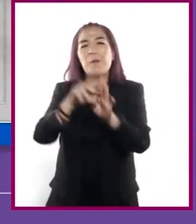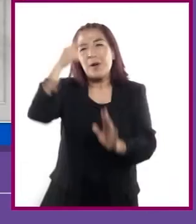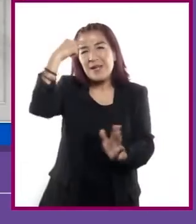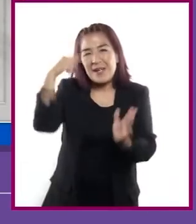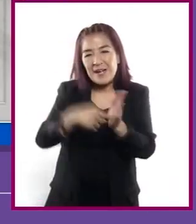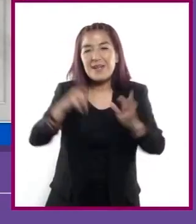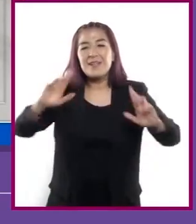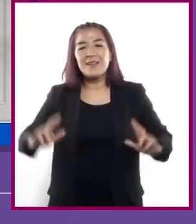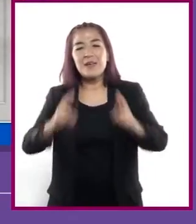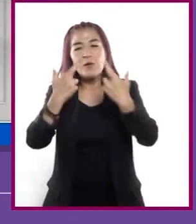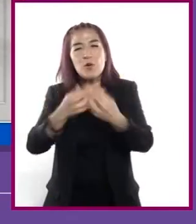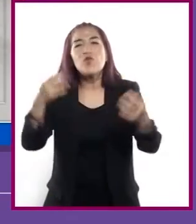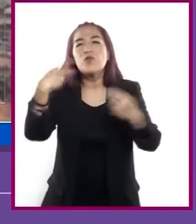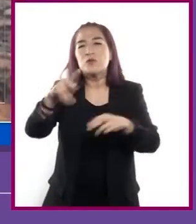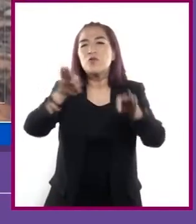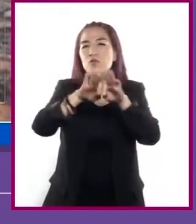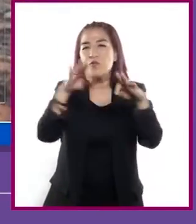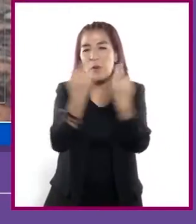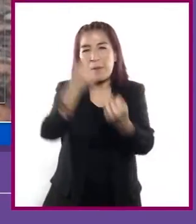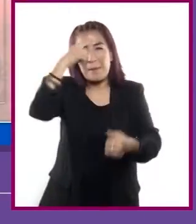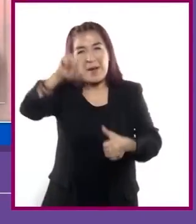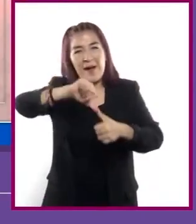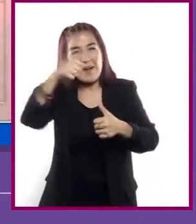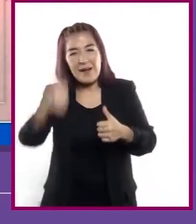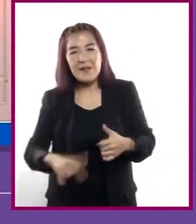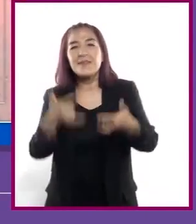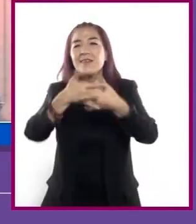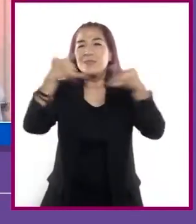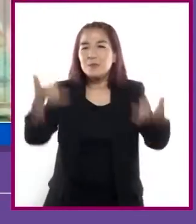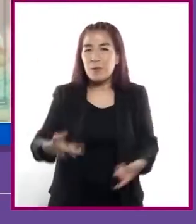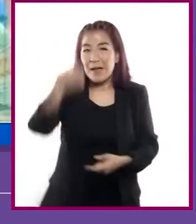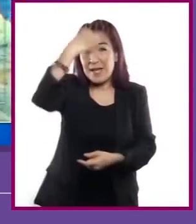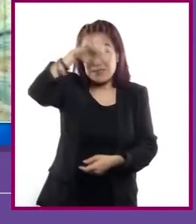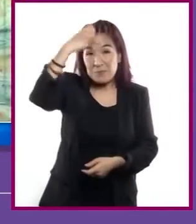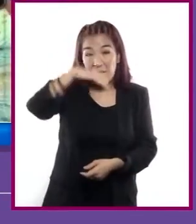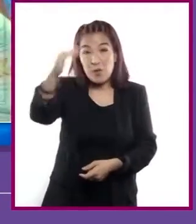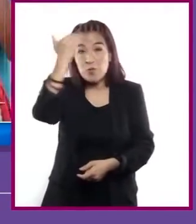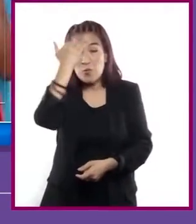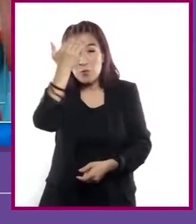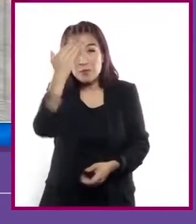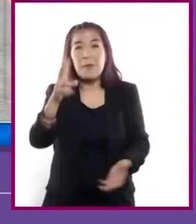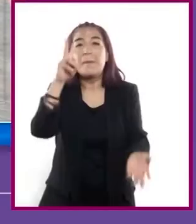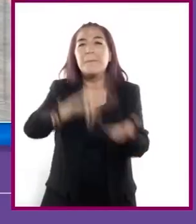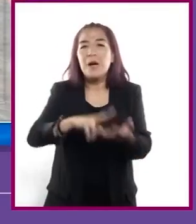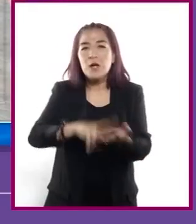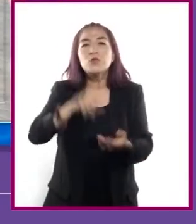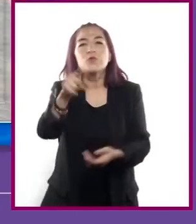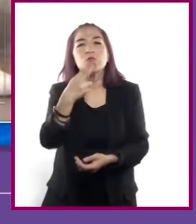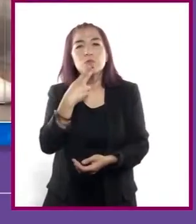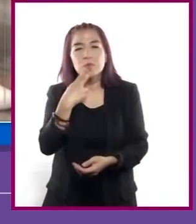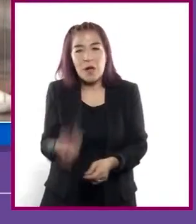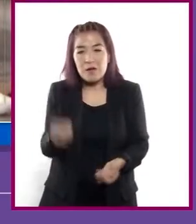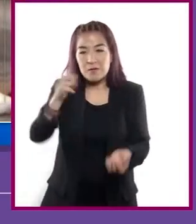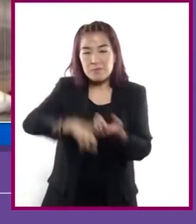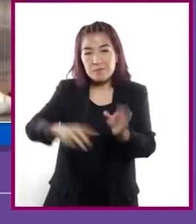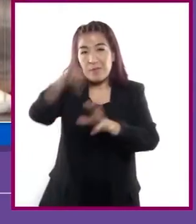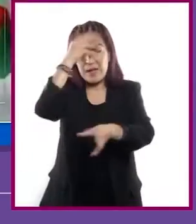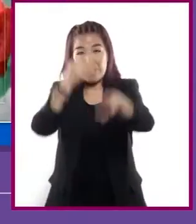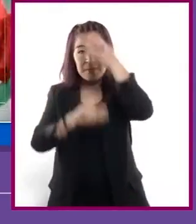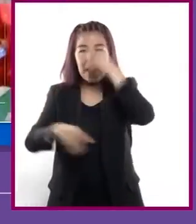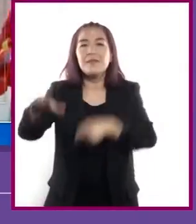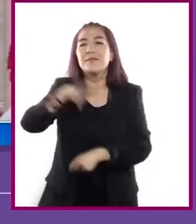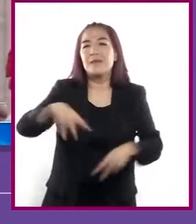religiones, técnicas artesanales, historia, conocimientos, valores y cualquier uso o hábito adquiridos por los